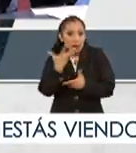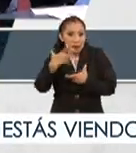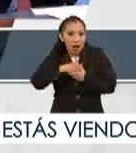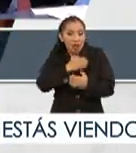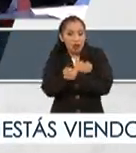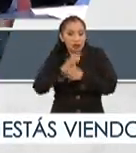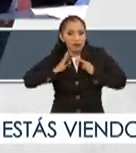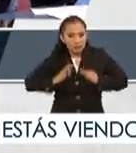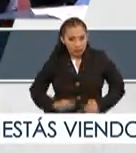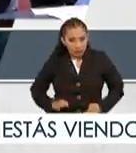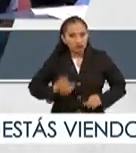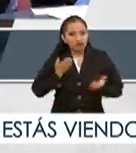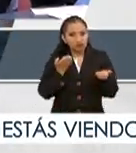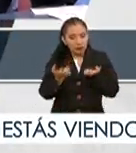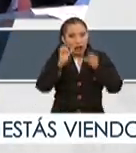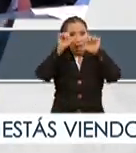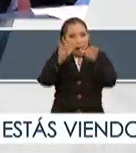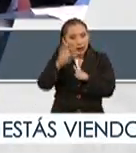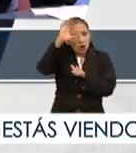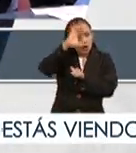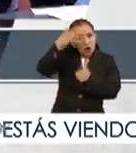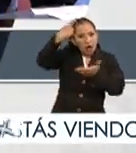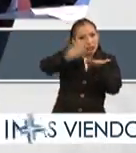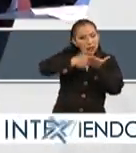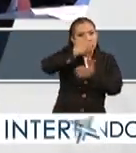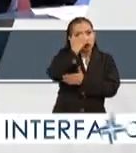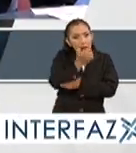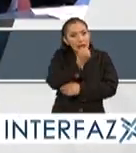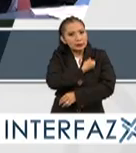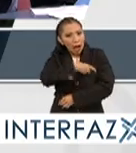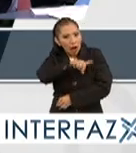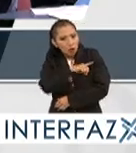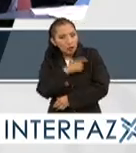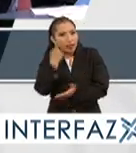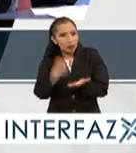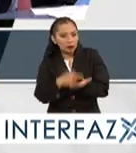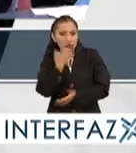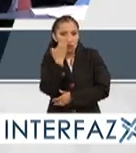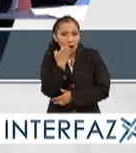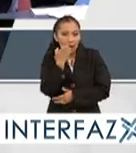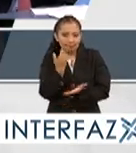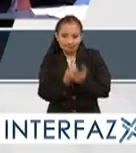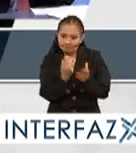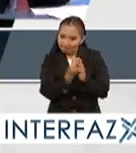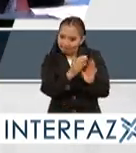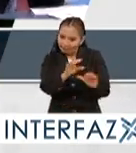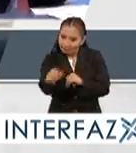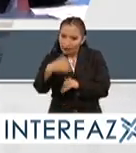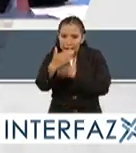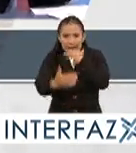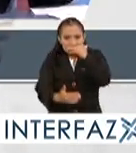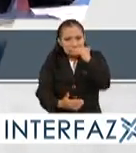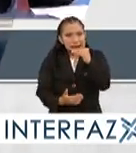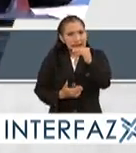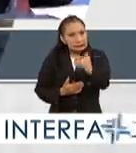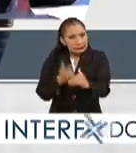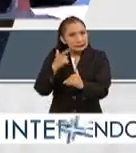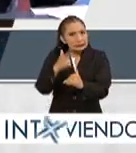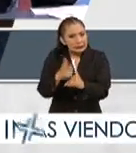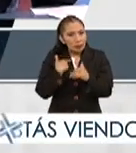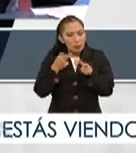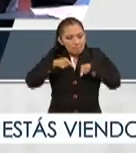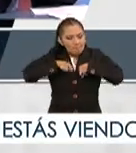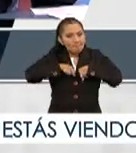incluyendo la educación física, el arte y cultura en la escuela, salud en la escuela. de tal manera de que podamos ir avanzando de